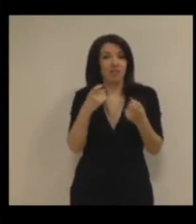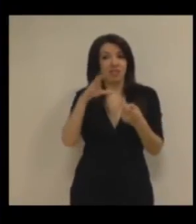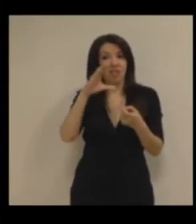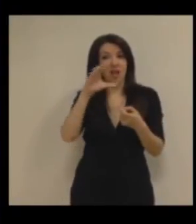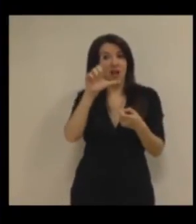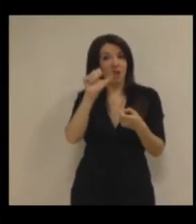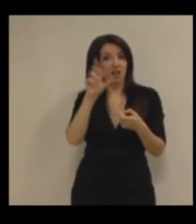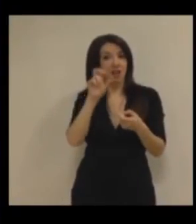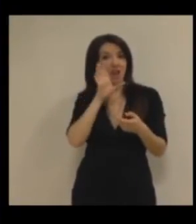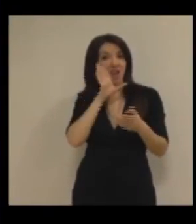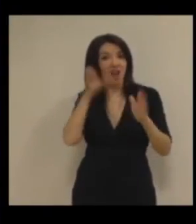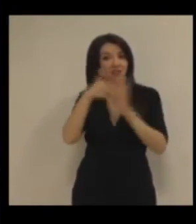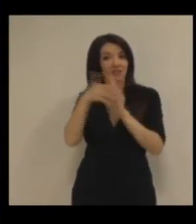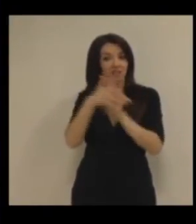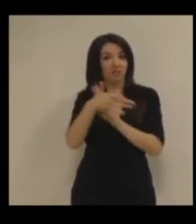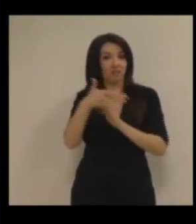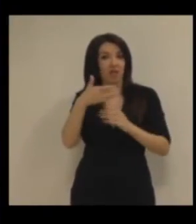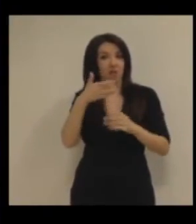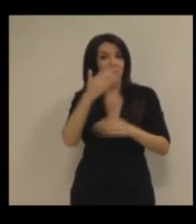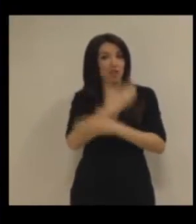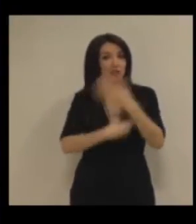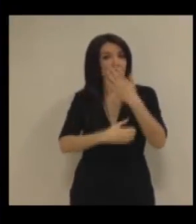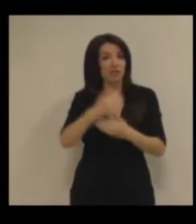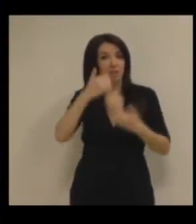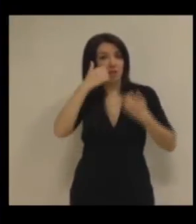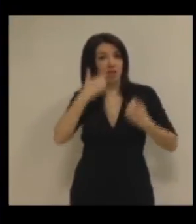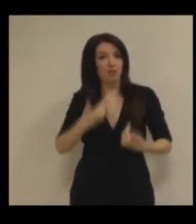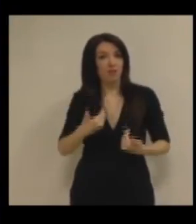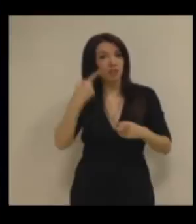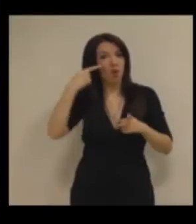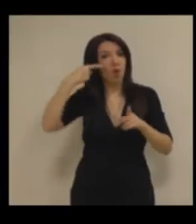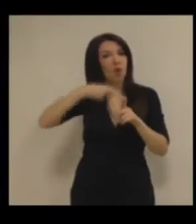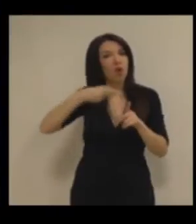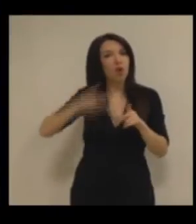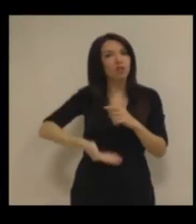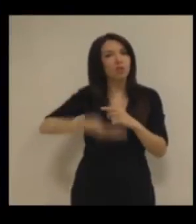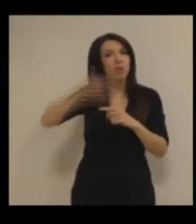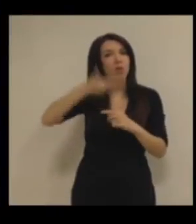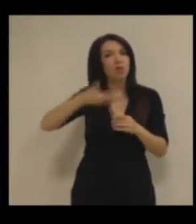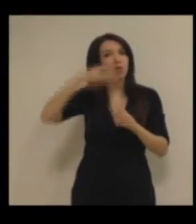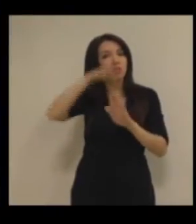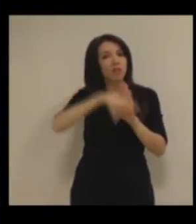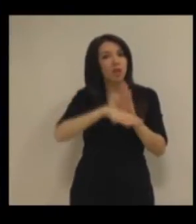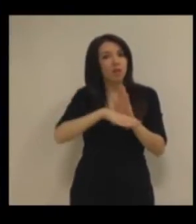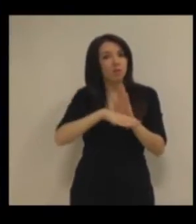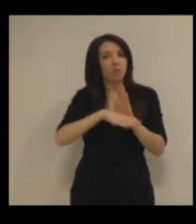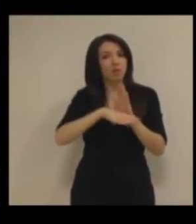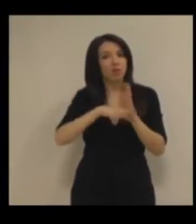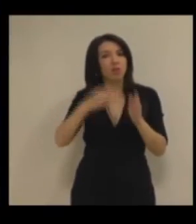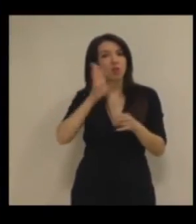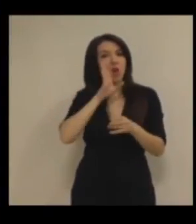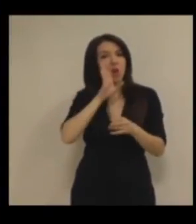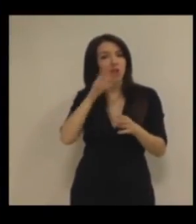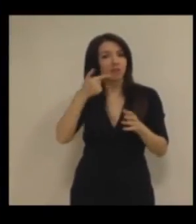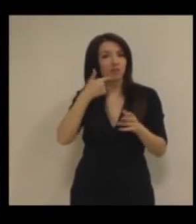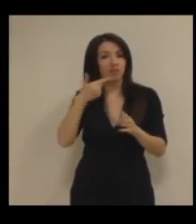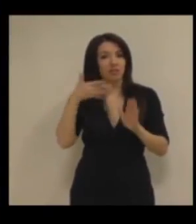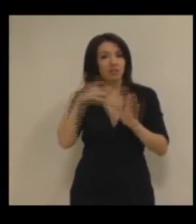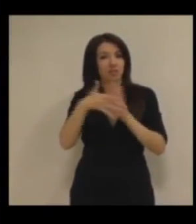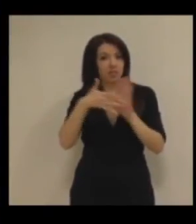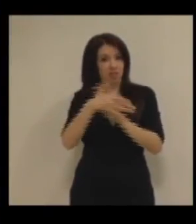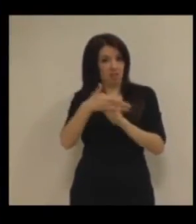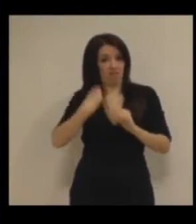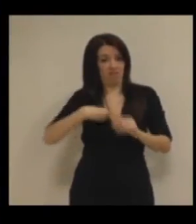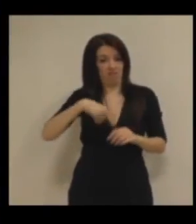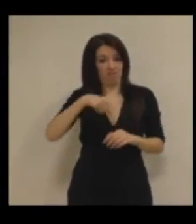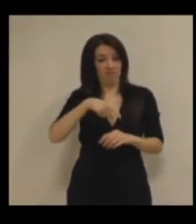de este colectivo de discapacidad física, el objetivo fundamental del proyecto, como comentamos, ASTIC